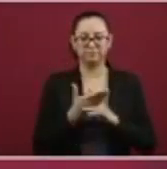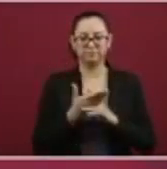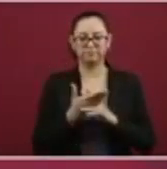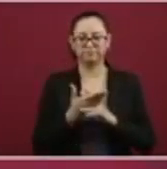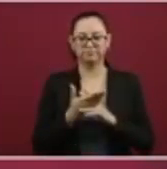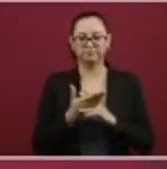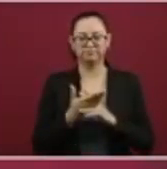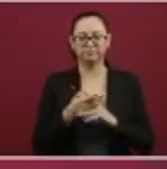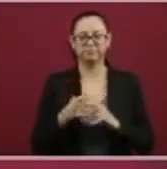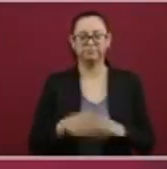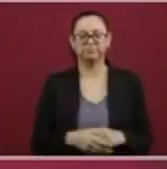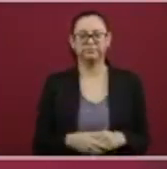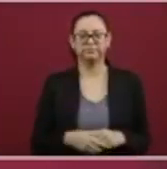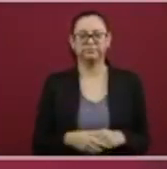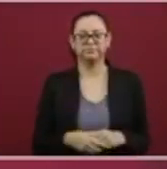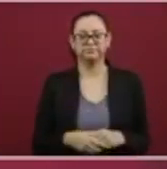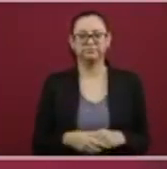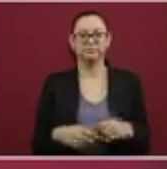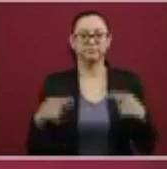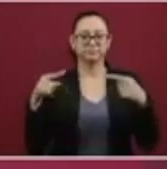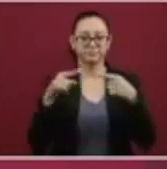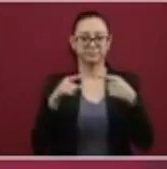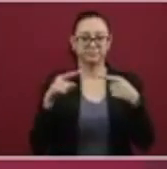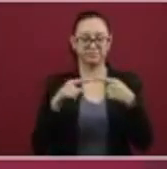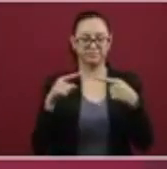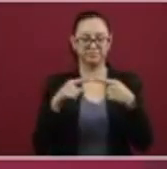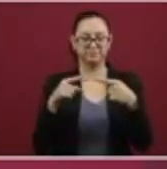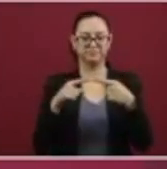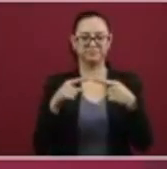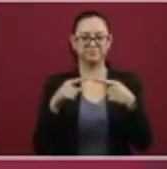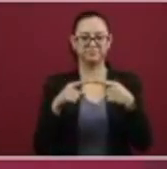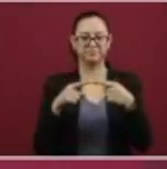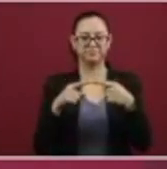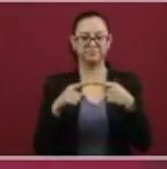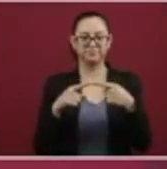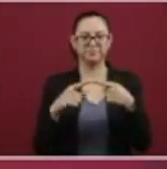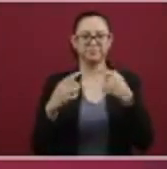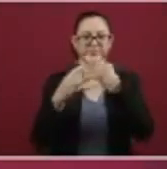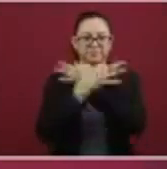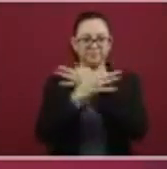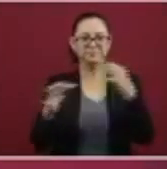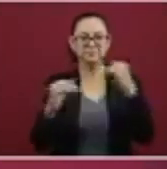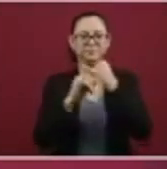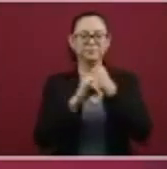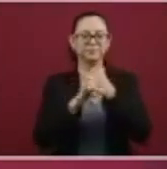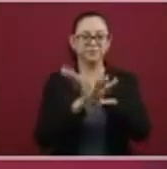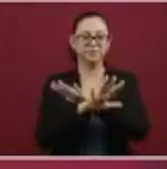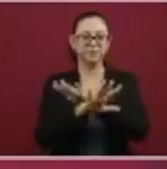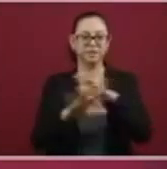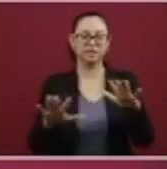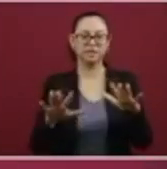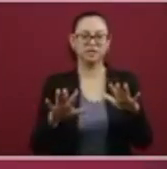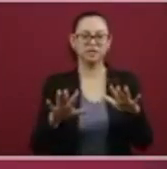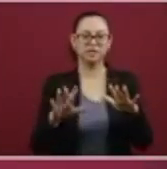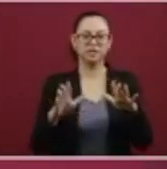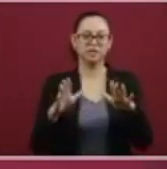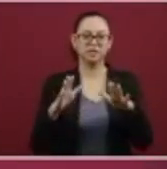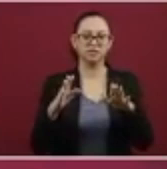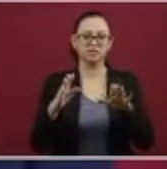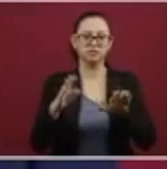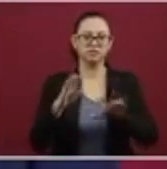Primero vamos a dar a conocer el informe sobre el